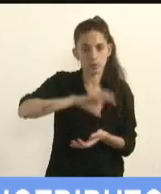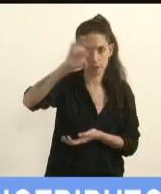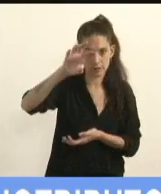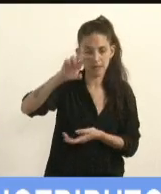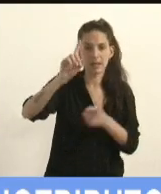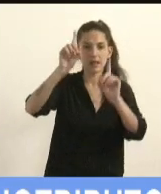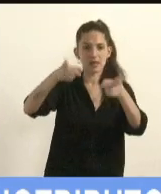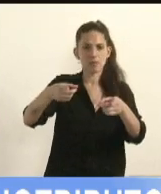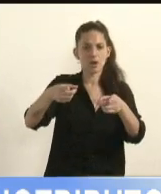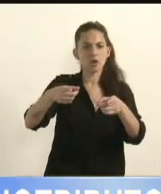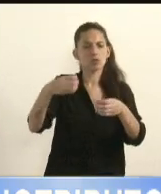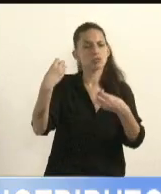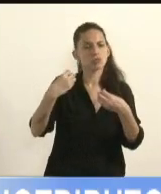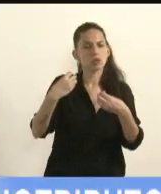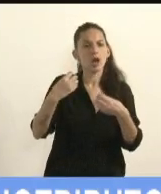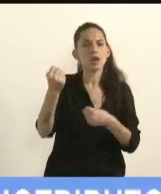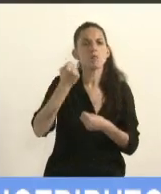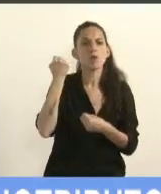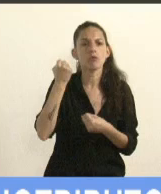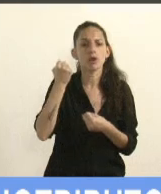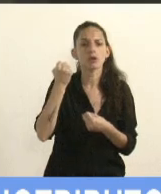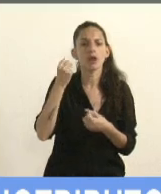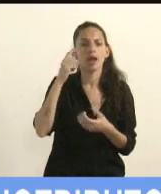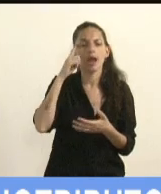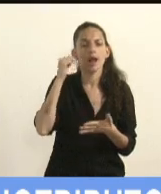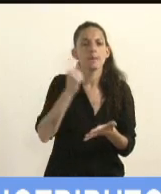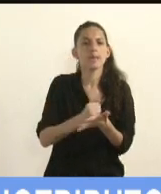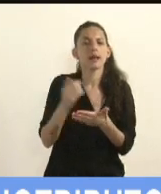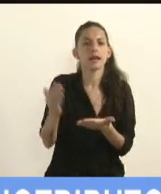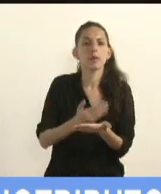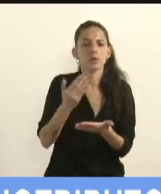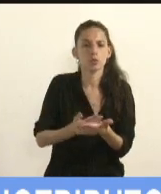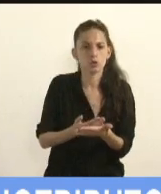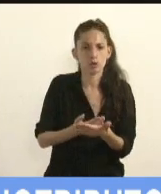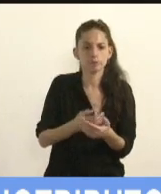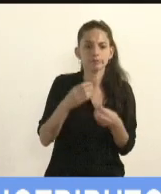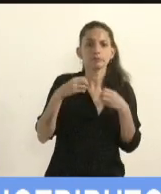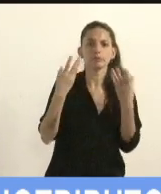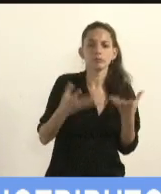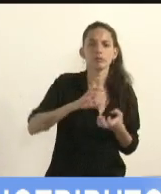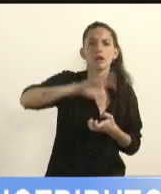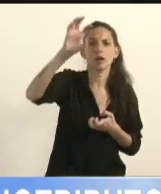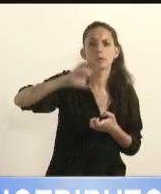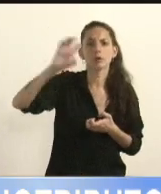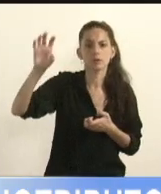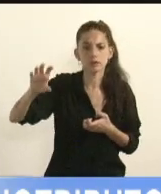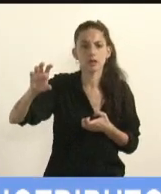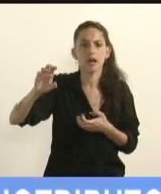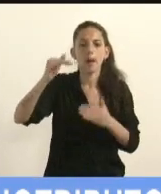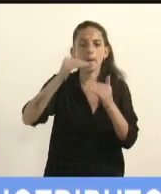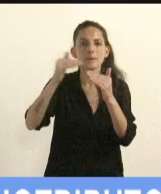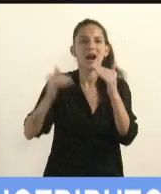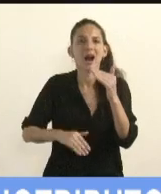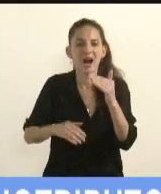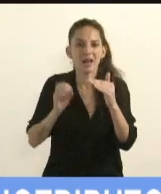también fuertes y que graban la producción. Por lo tanto, las provincias se comprometieron a bajar ingresos brutos